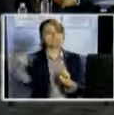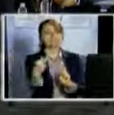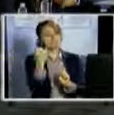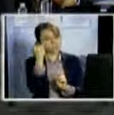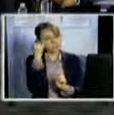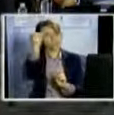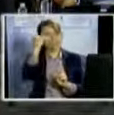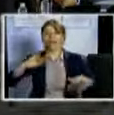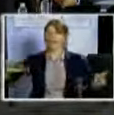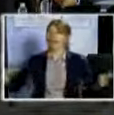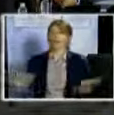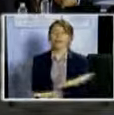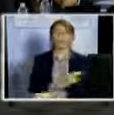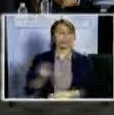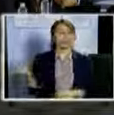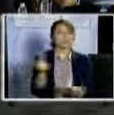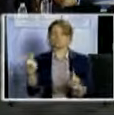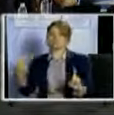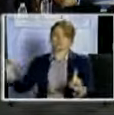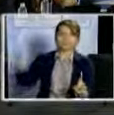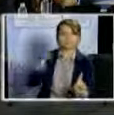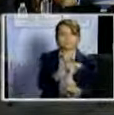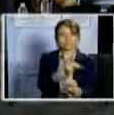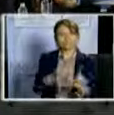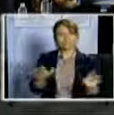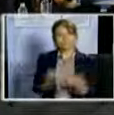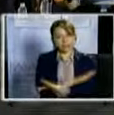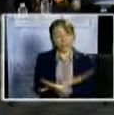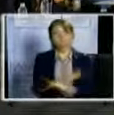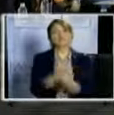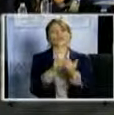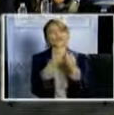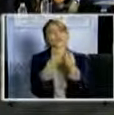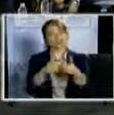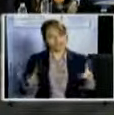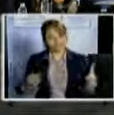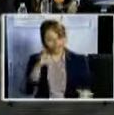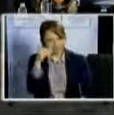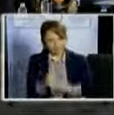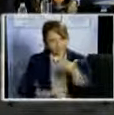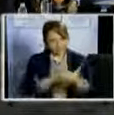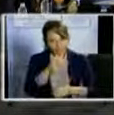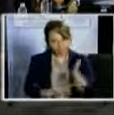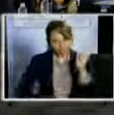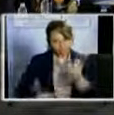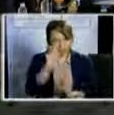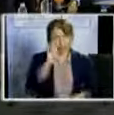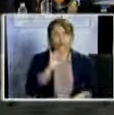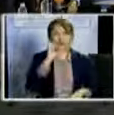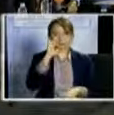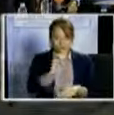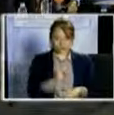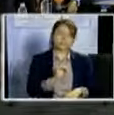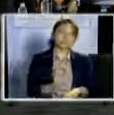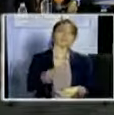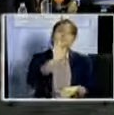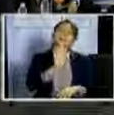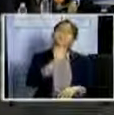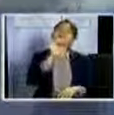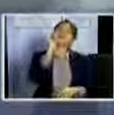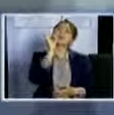en el tema de desarrollo, o sea, pasar solamente de un enfoque solamente de combate a